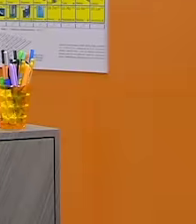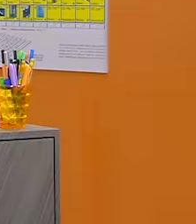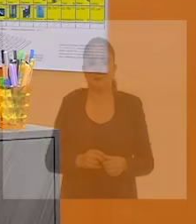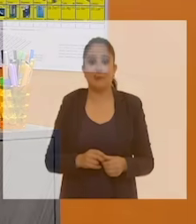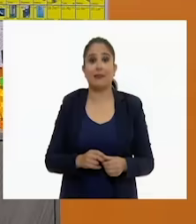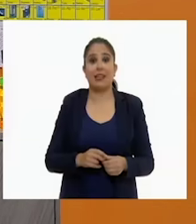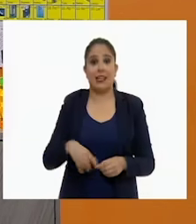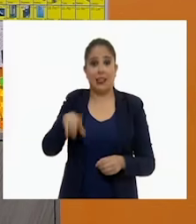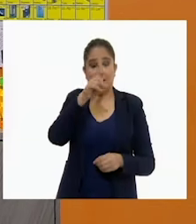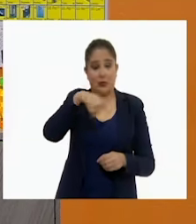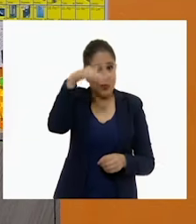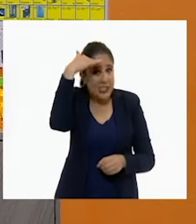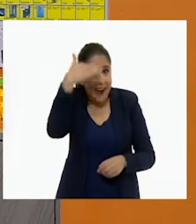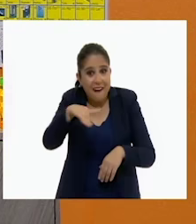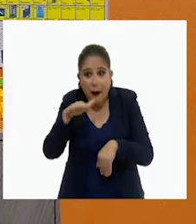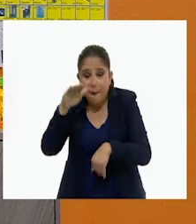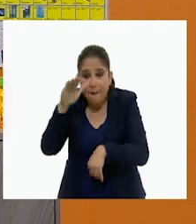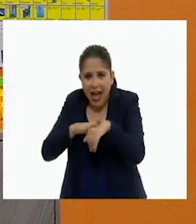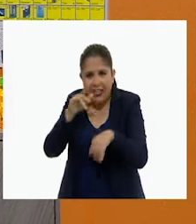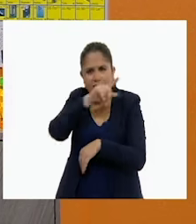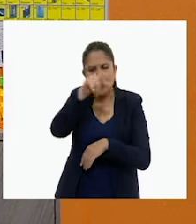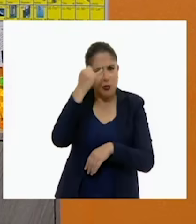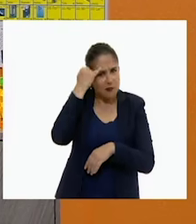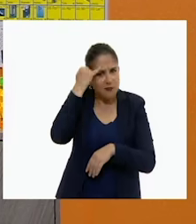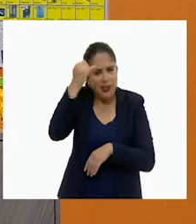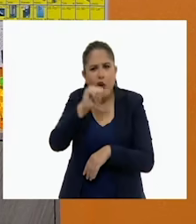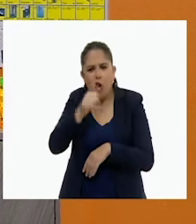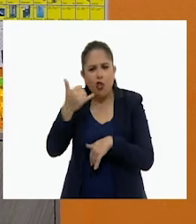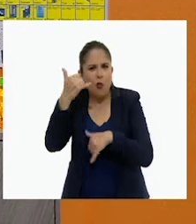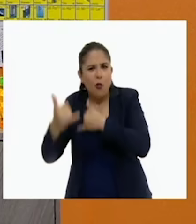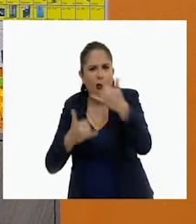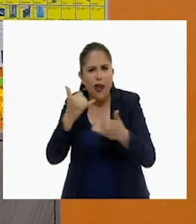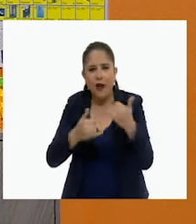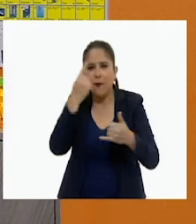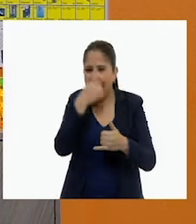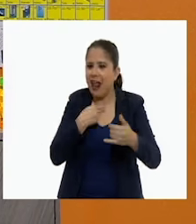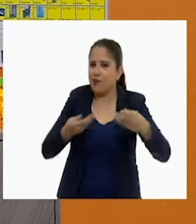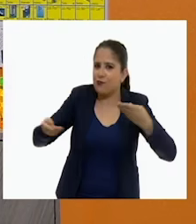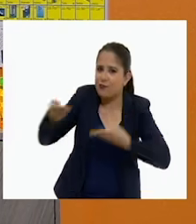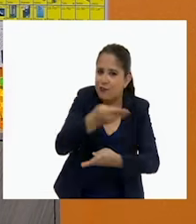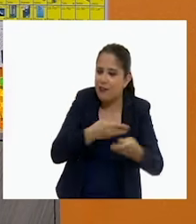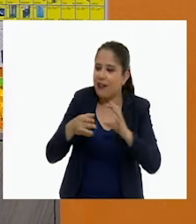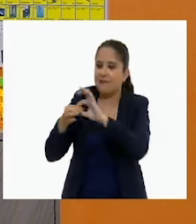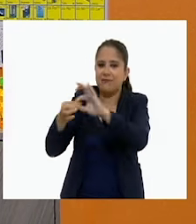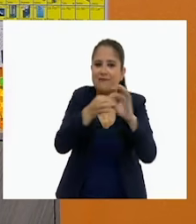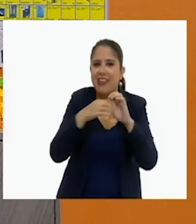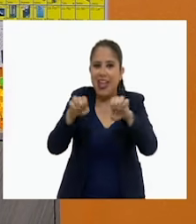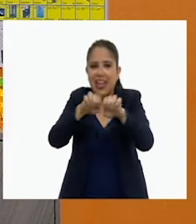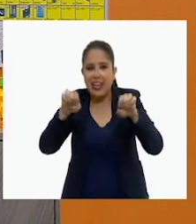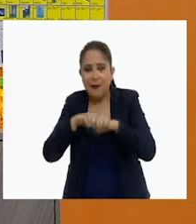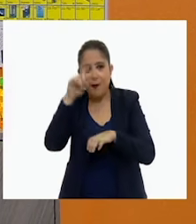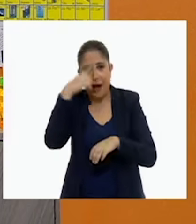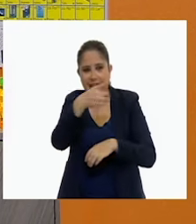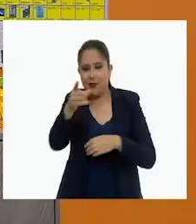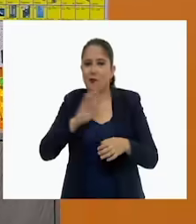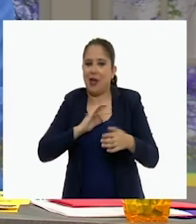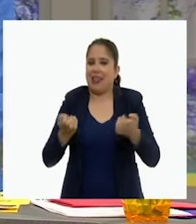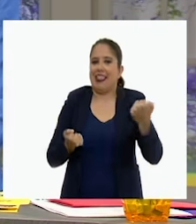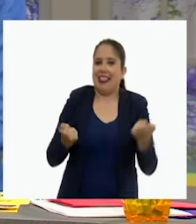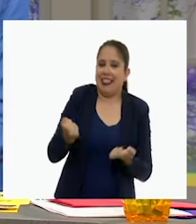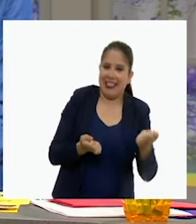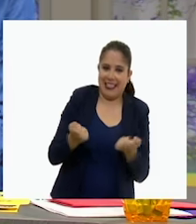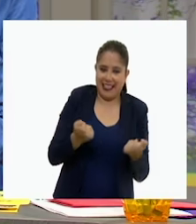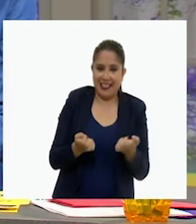Para saber más, inventen otros juegos en los que tengan que cooperar y sumar esfuerzos para que los practiquen en sus ratos libres.